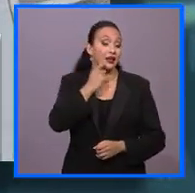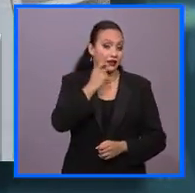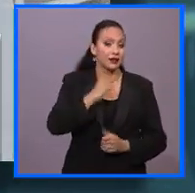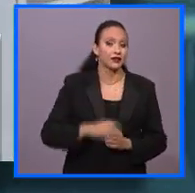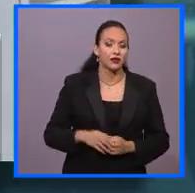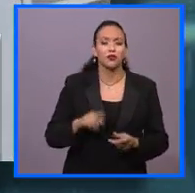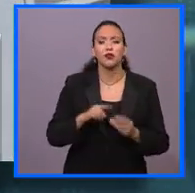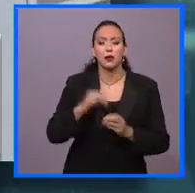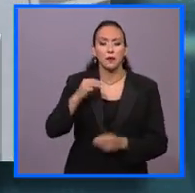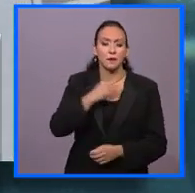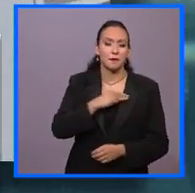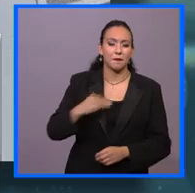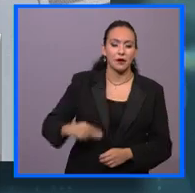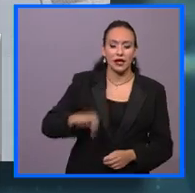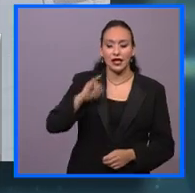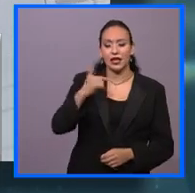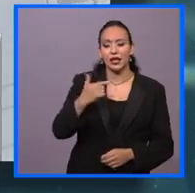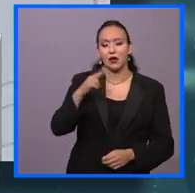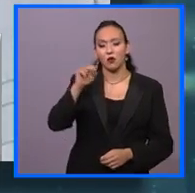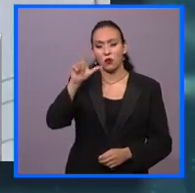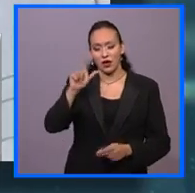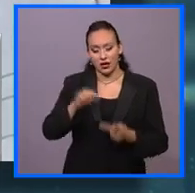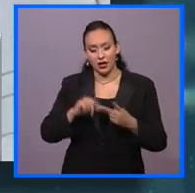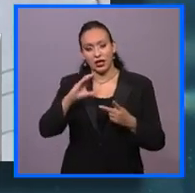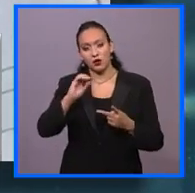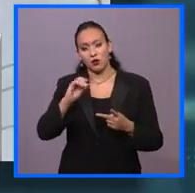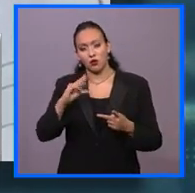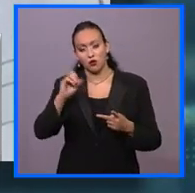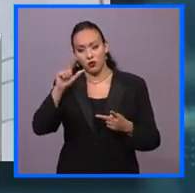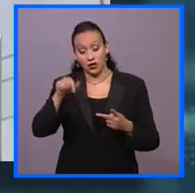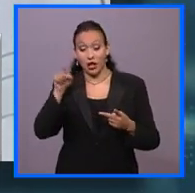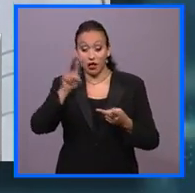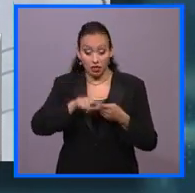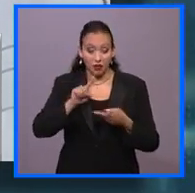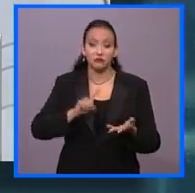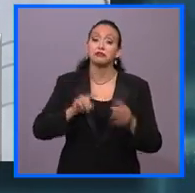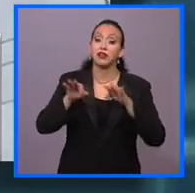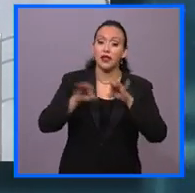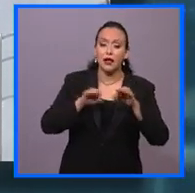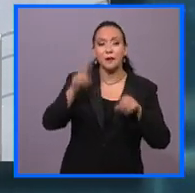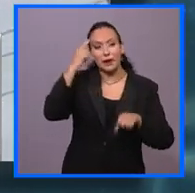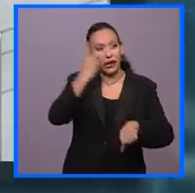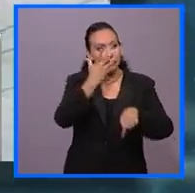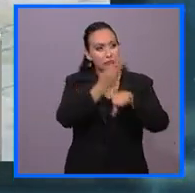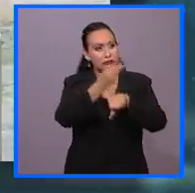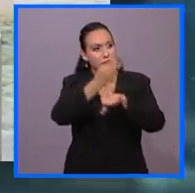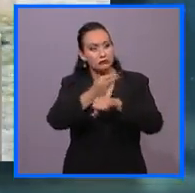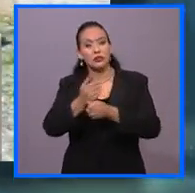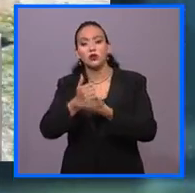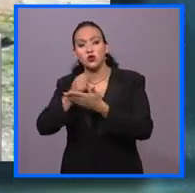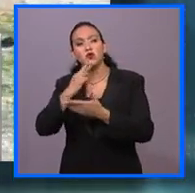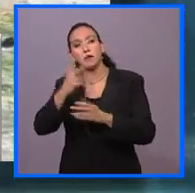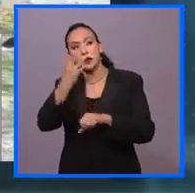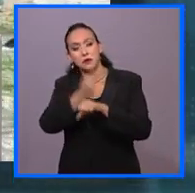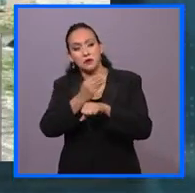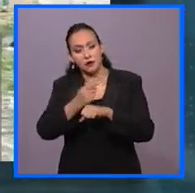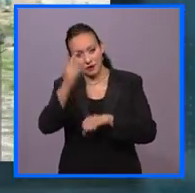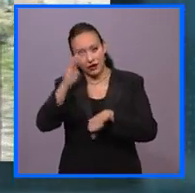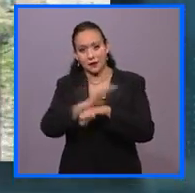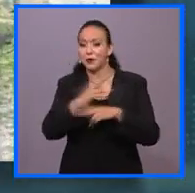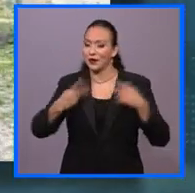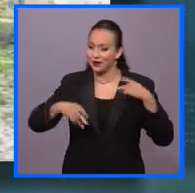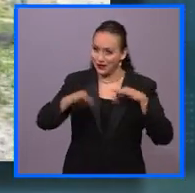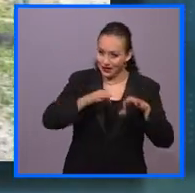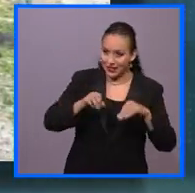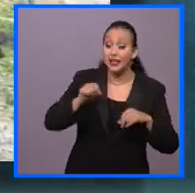los municipios de Iguala y Cocula, se llevaron a cabo trabajos de mantenimiento y mejora, en beneficio tanto de los